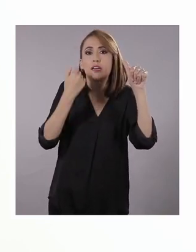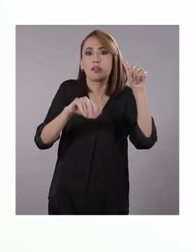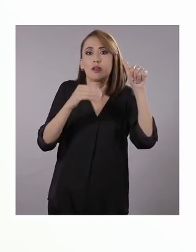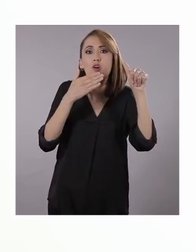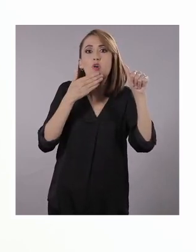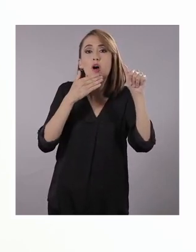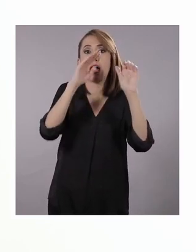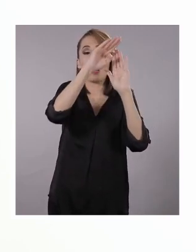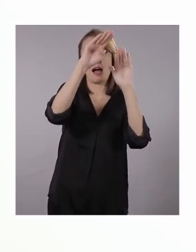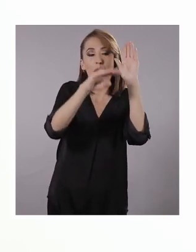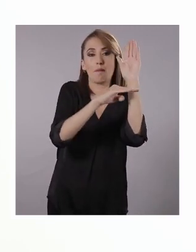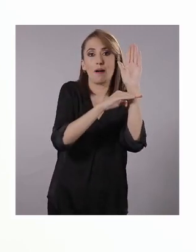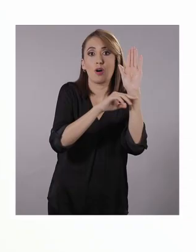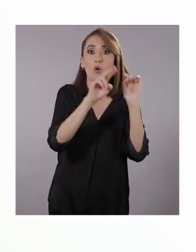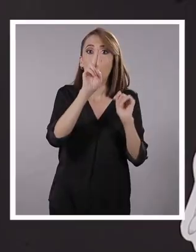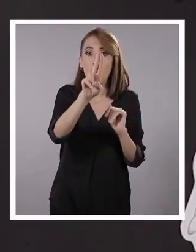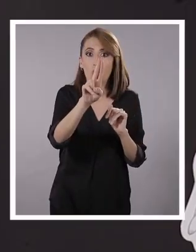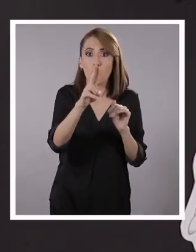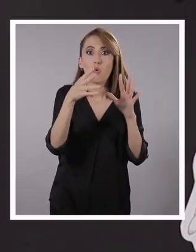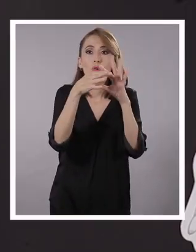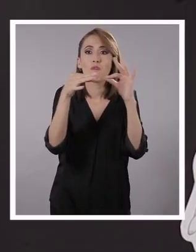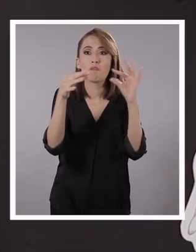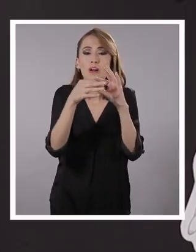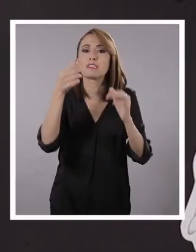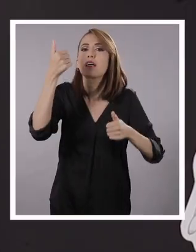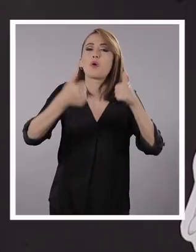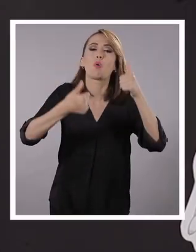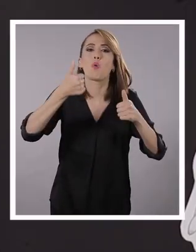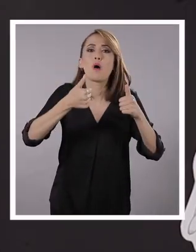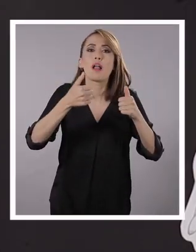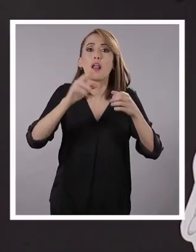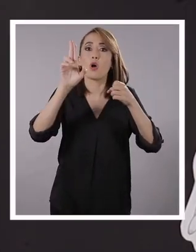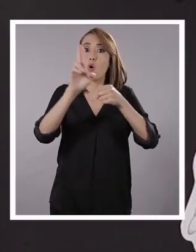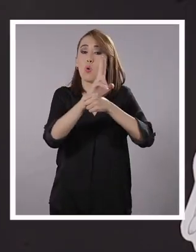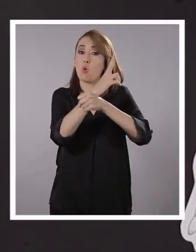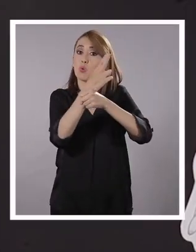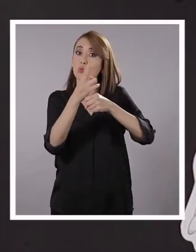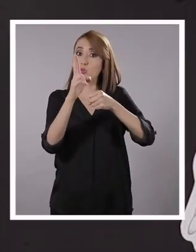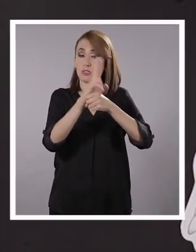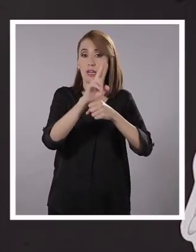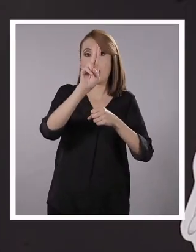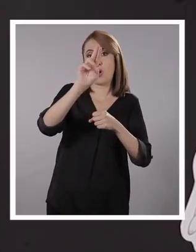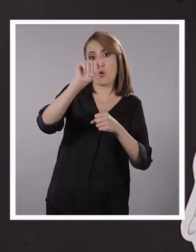Amarse es usar correctamente. Perfecto.